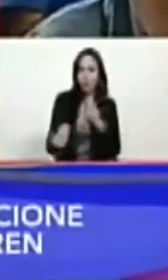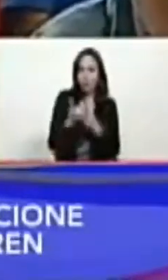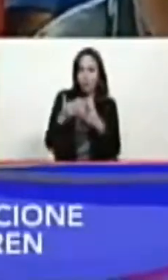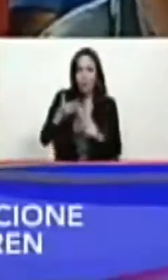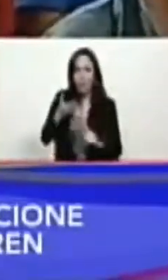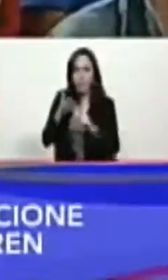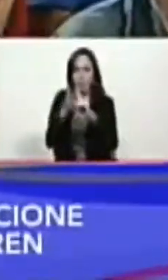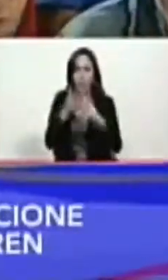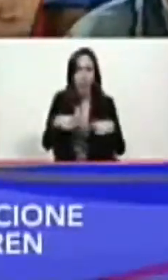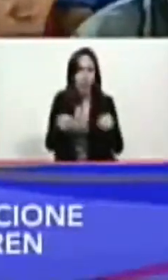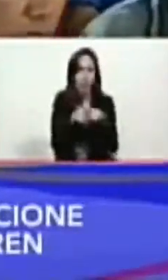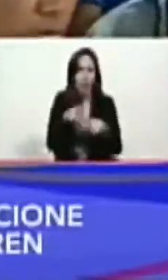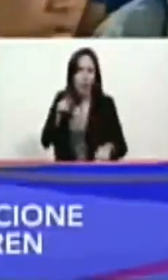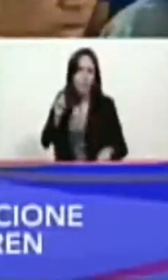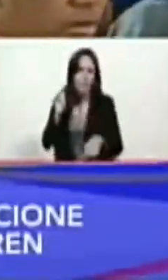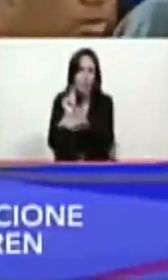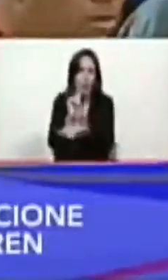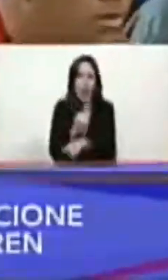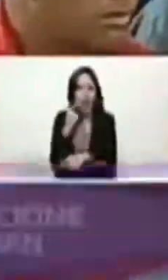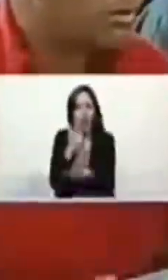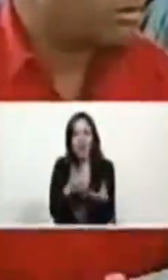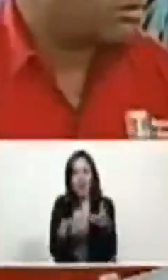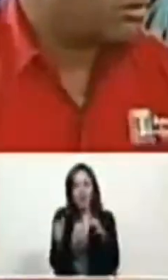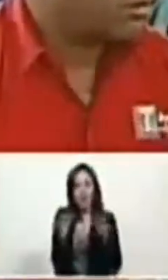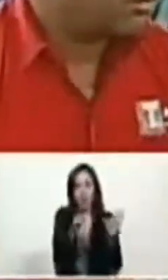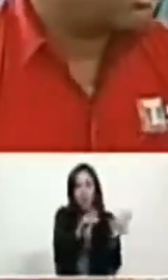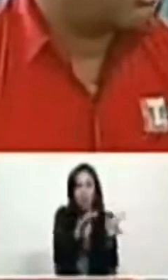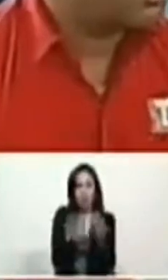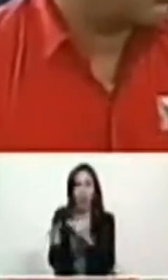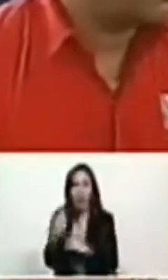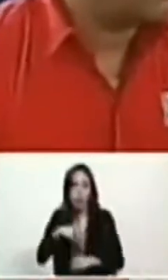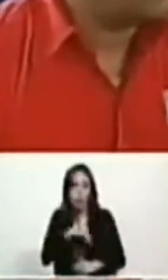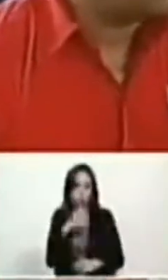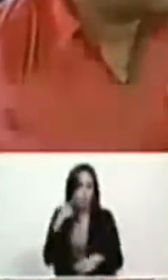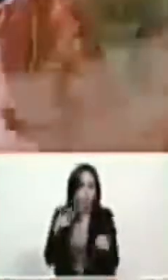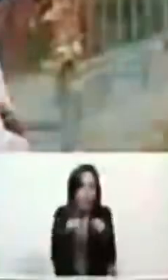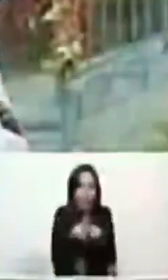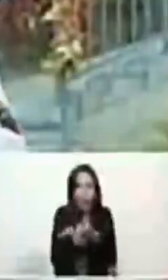aquí. Que están conspirando, nosotros estamos contra conspirando.